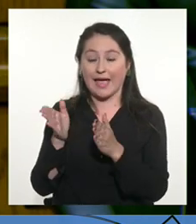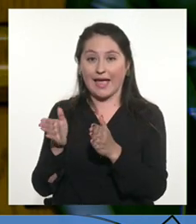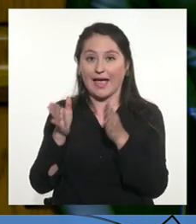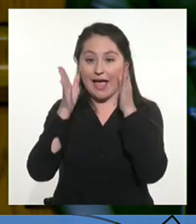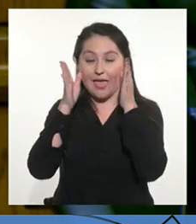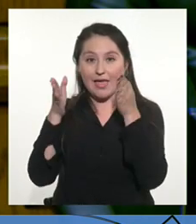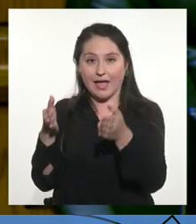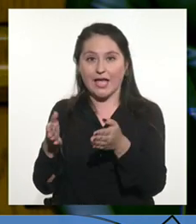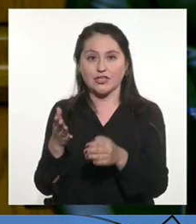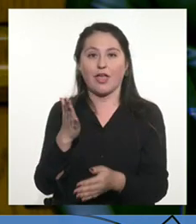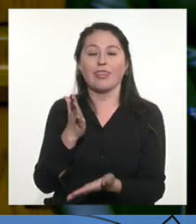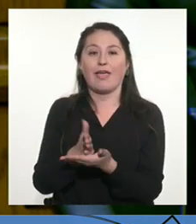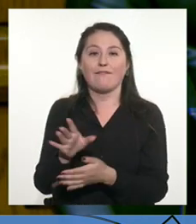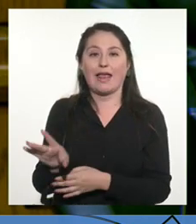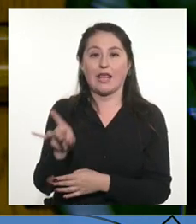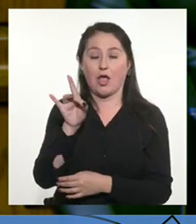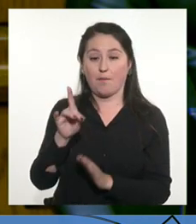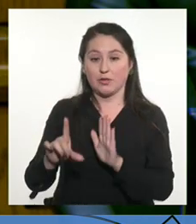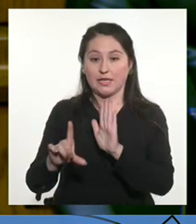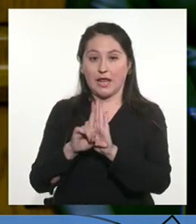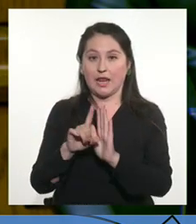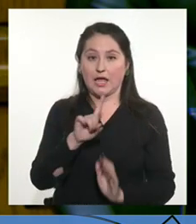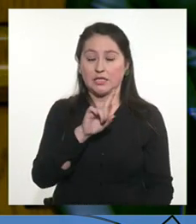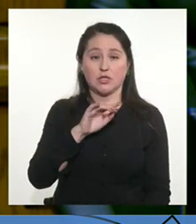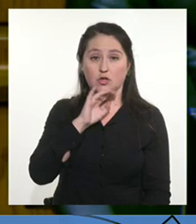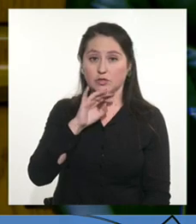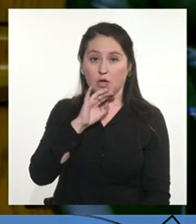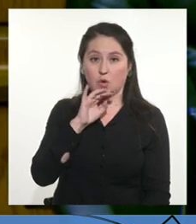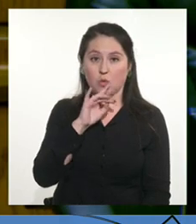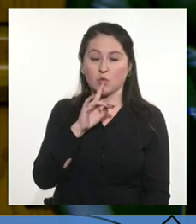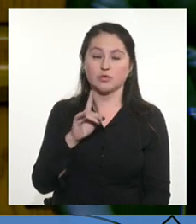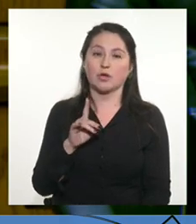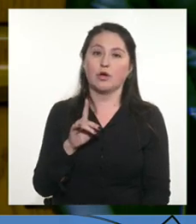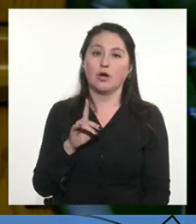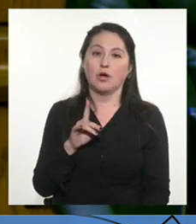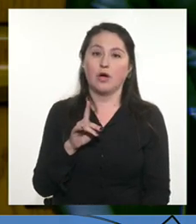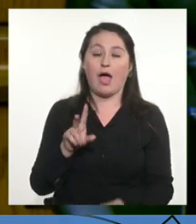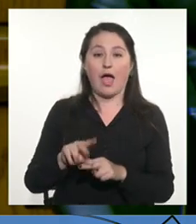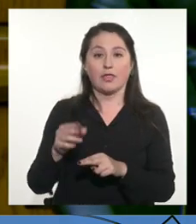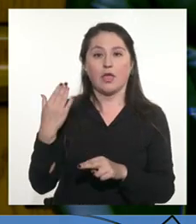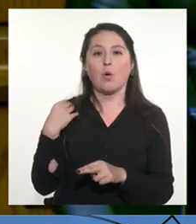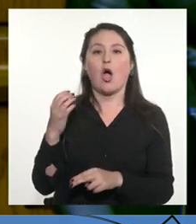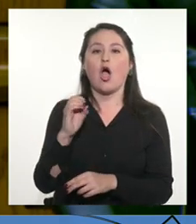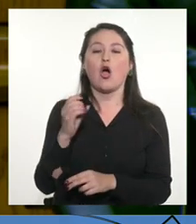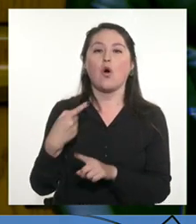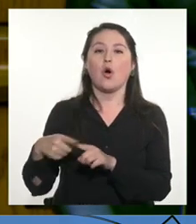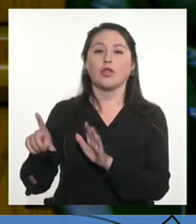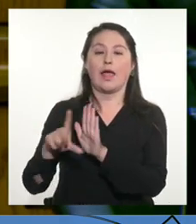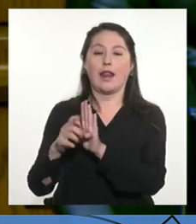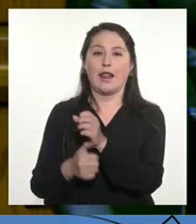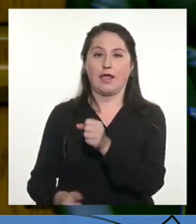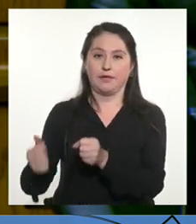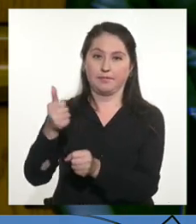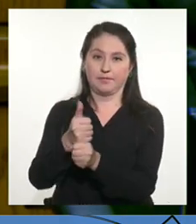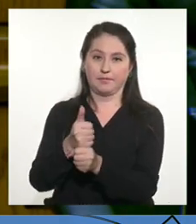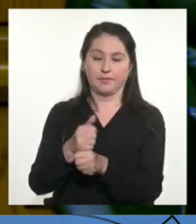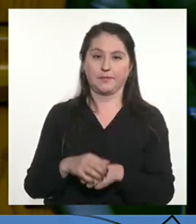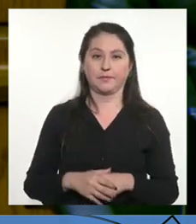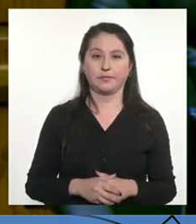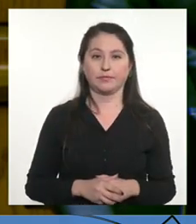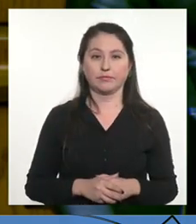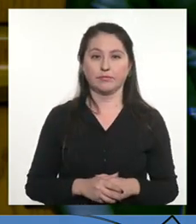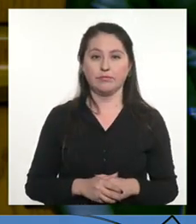si la ley se encuentra en desuso está obsoleta o ha sido está derogada tácitamente por otra ley